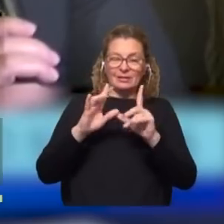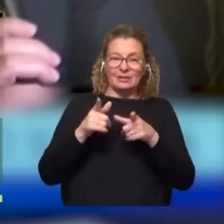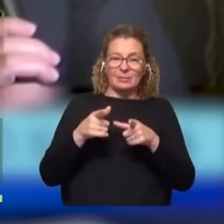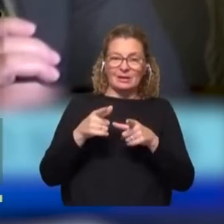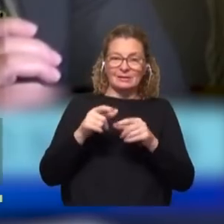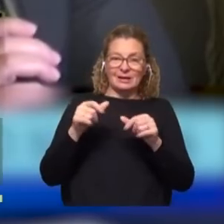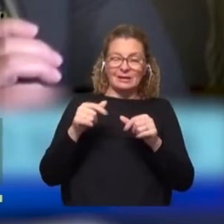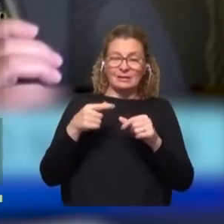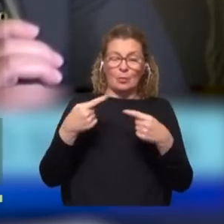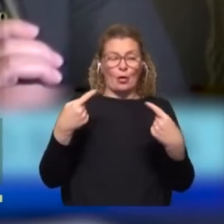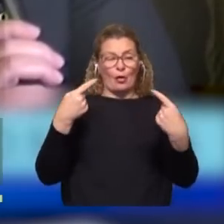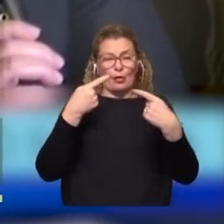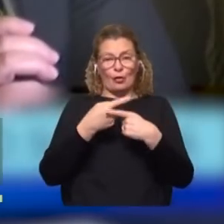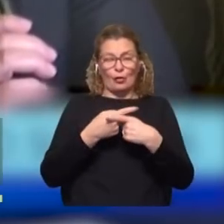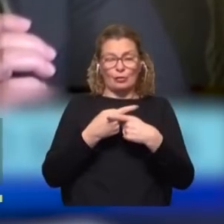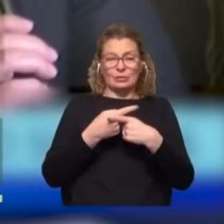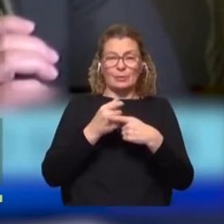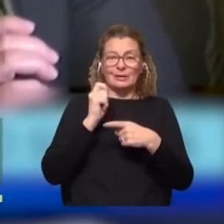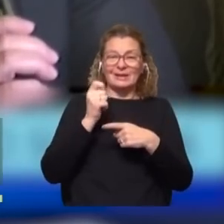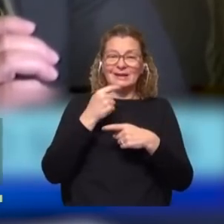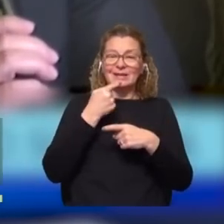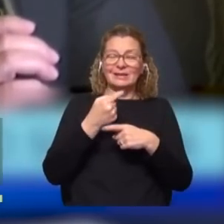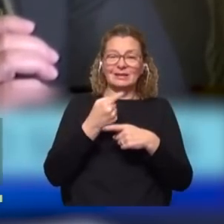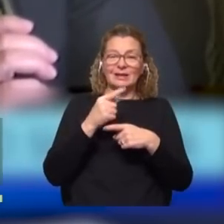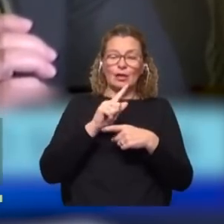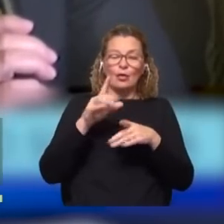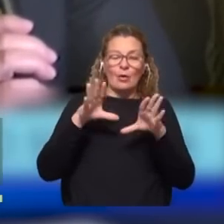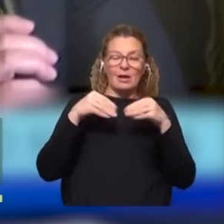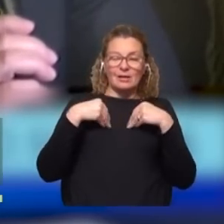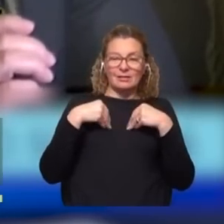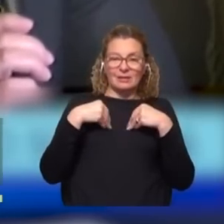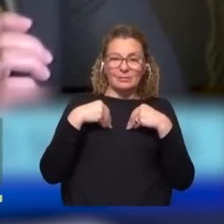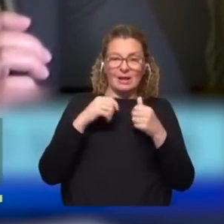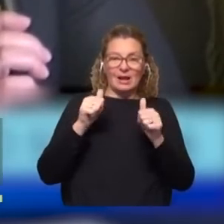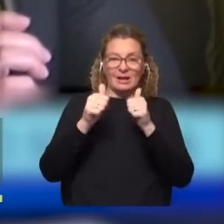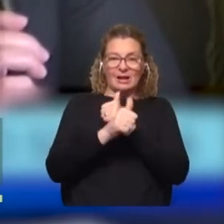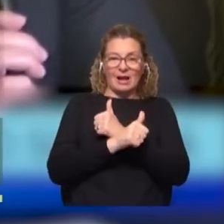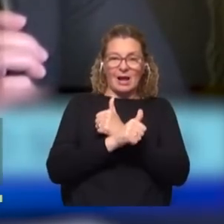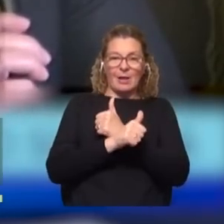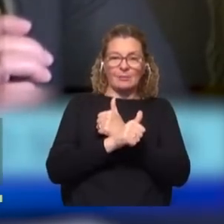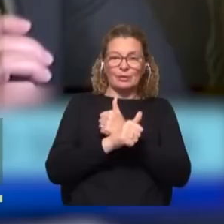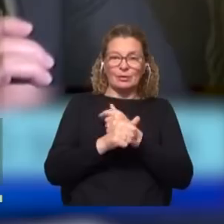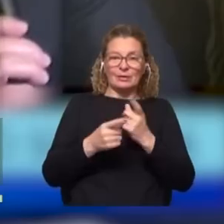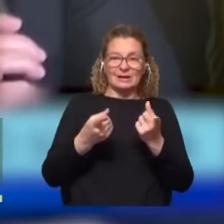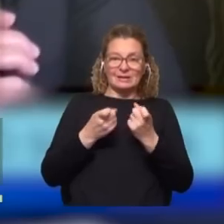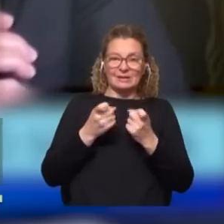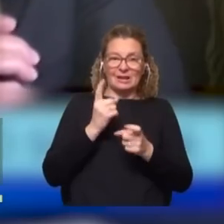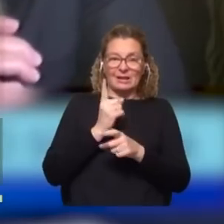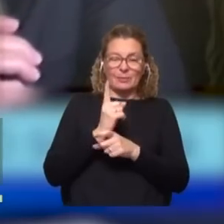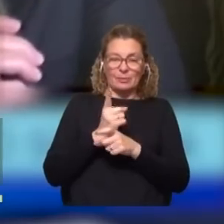están siendo amenazados Por quienes se niegan a aceptar el cambio que Guatemala exige